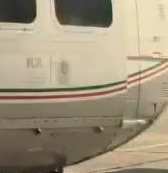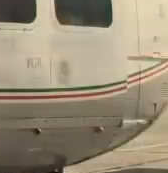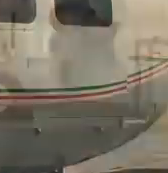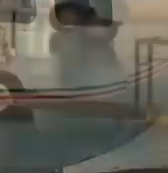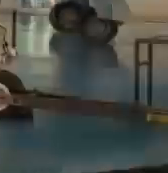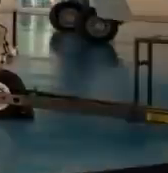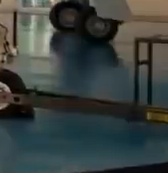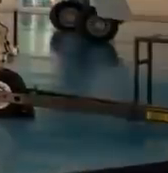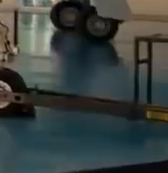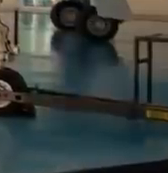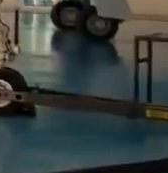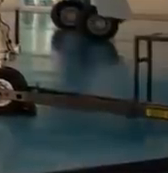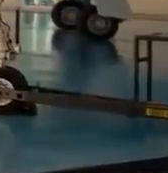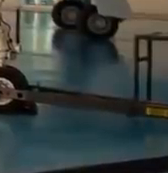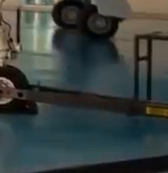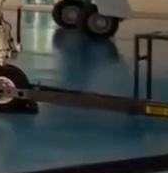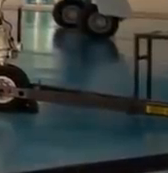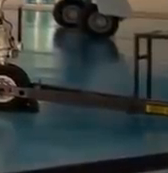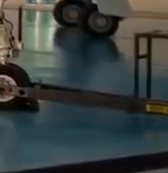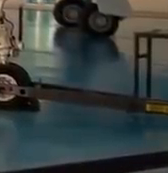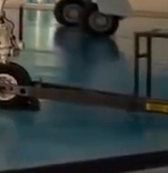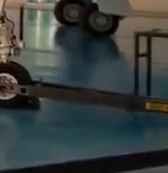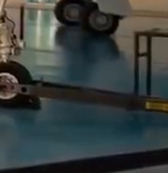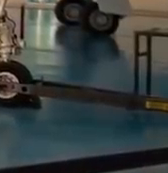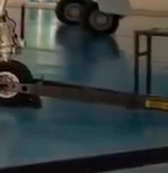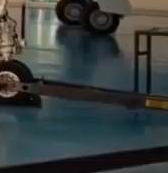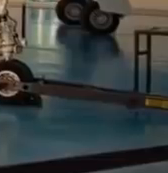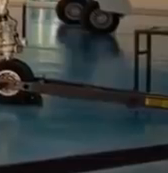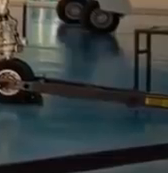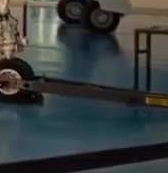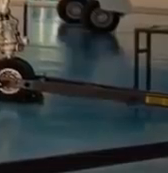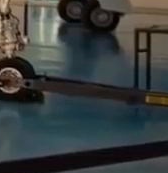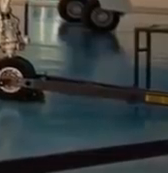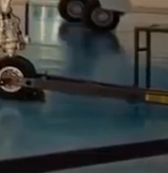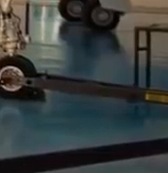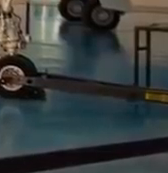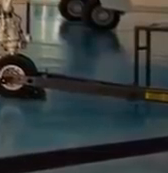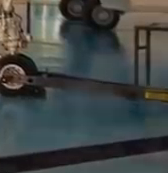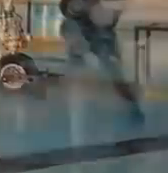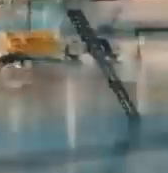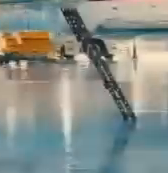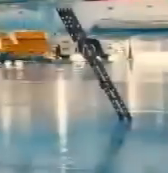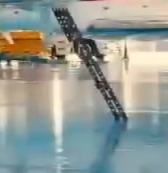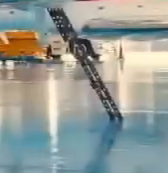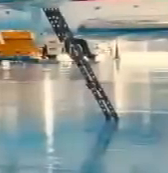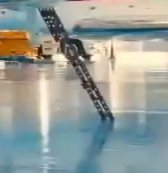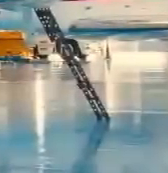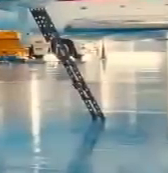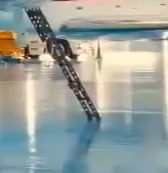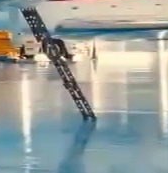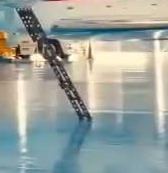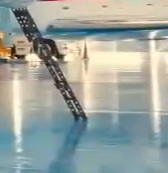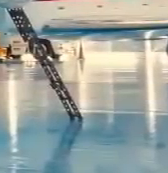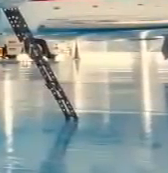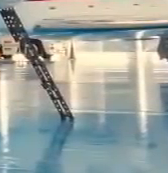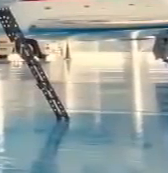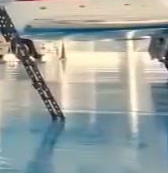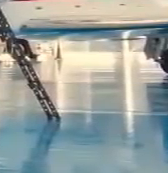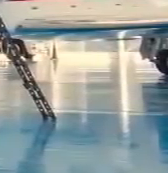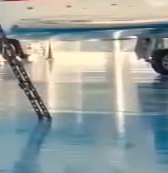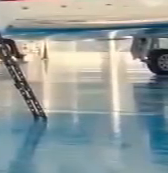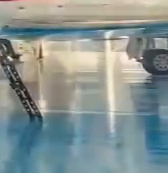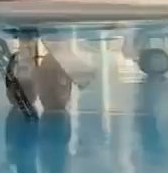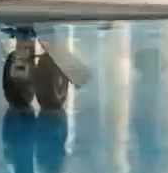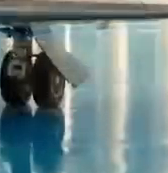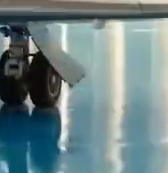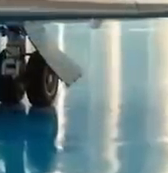Los recursos obtenidos por la venta de estas aeronaves se destinarán a proyectos prioritarios en beneficio de